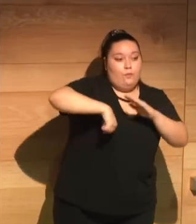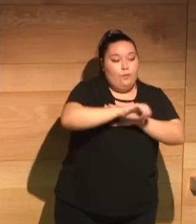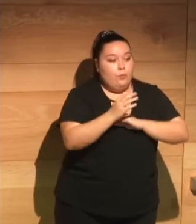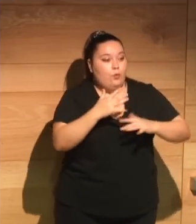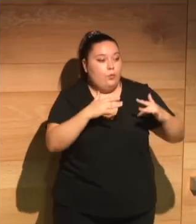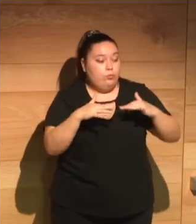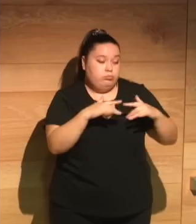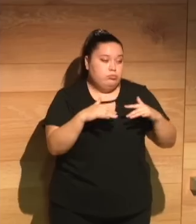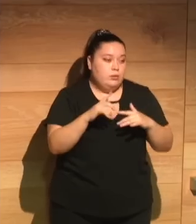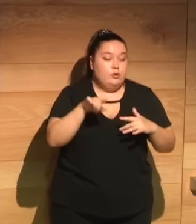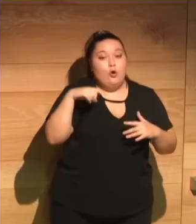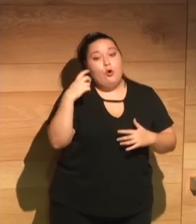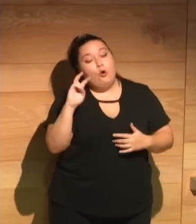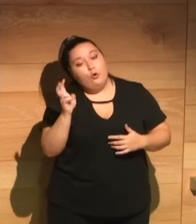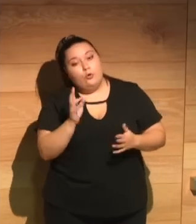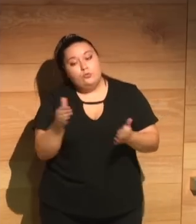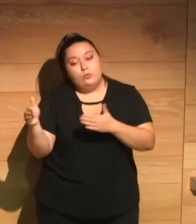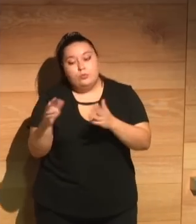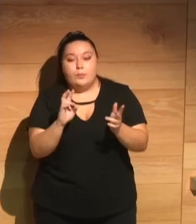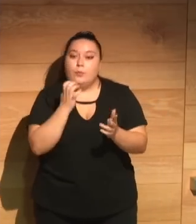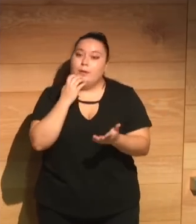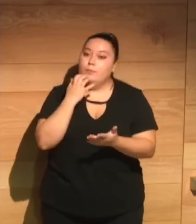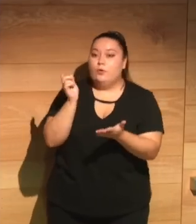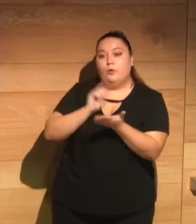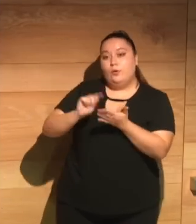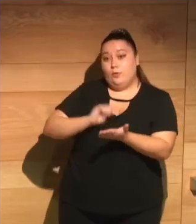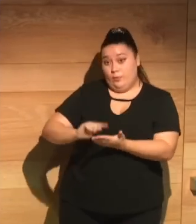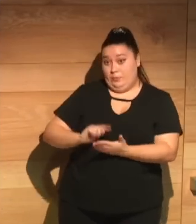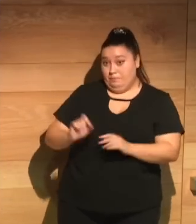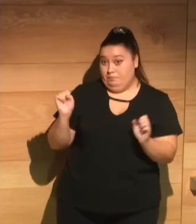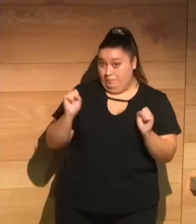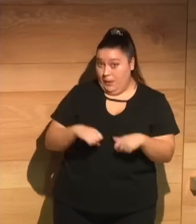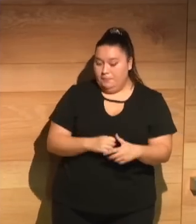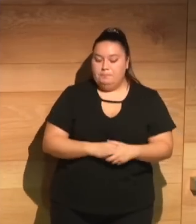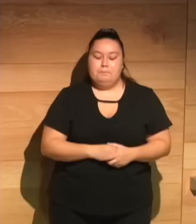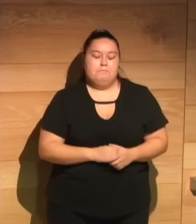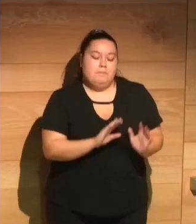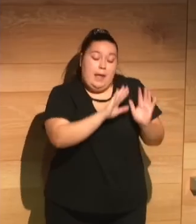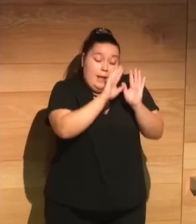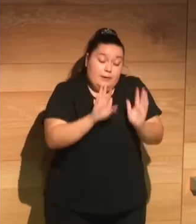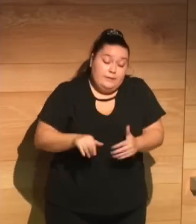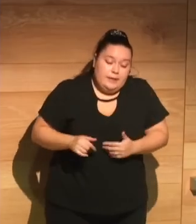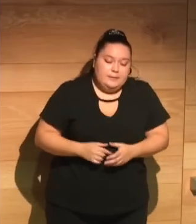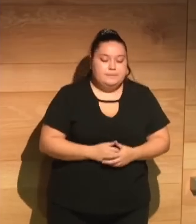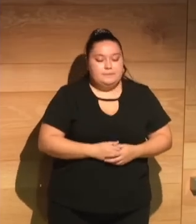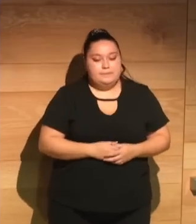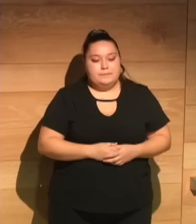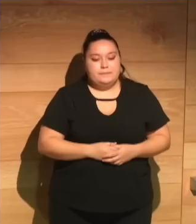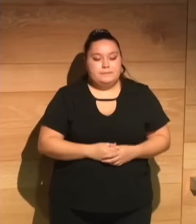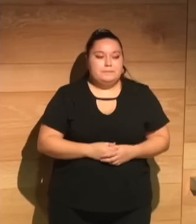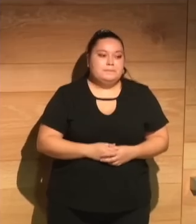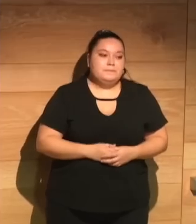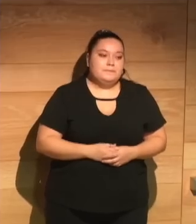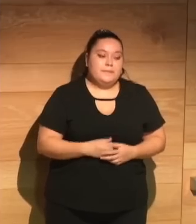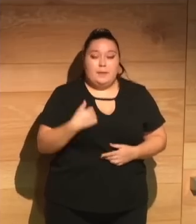buscan su propio camino para reproducirse, como por ejemplo escribir novelas. Quiero decir que al final... Sí. Desde el Pero eso no me contradice,